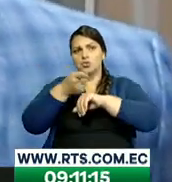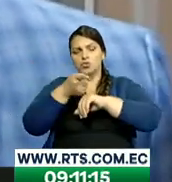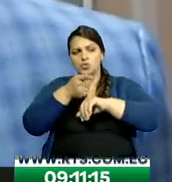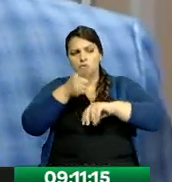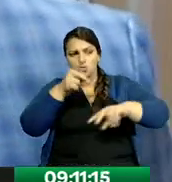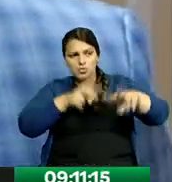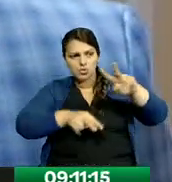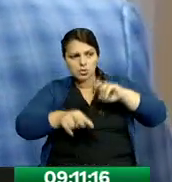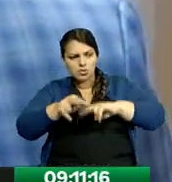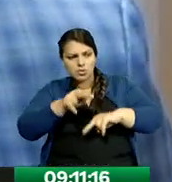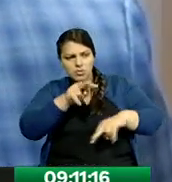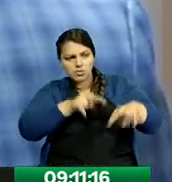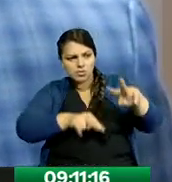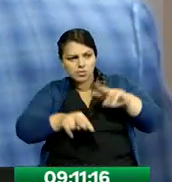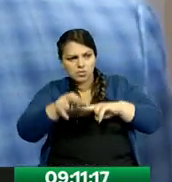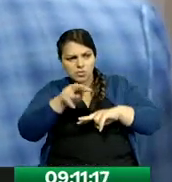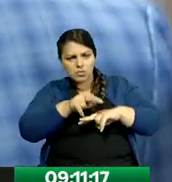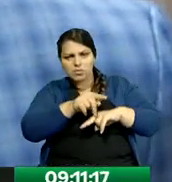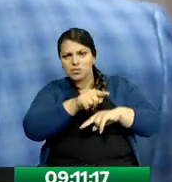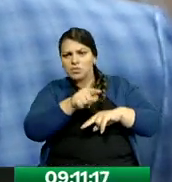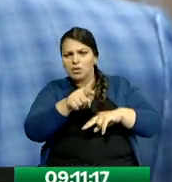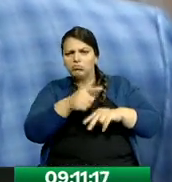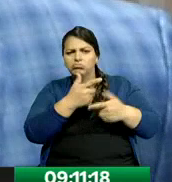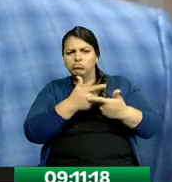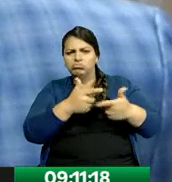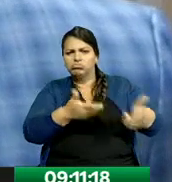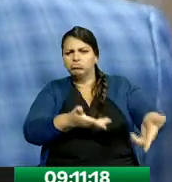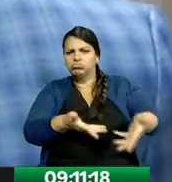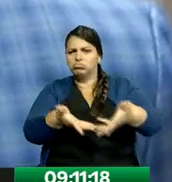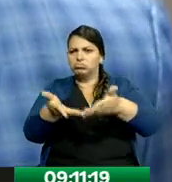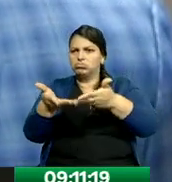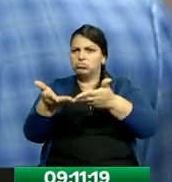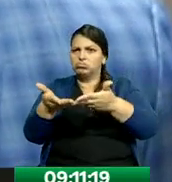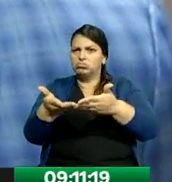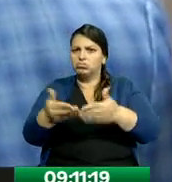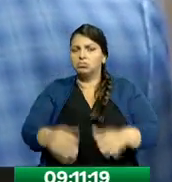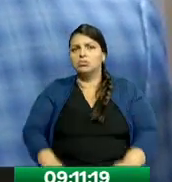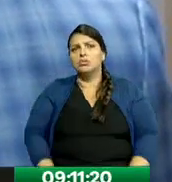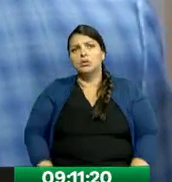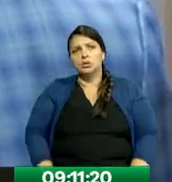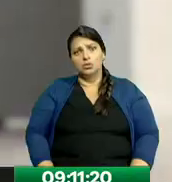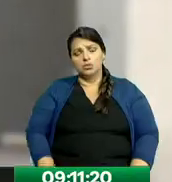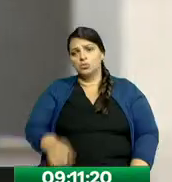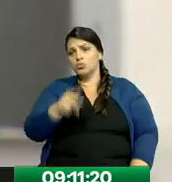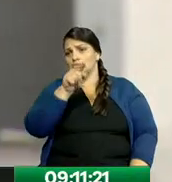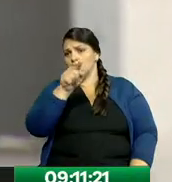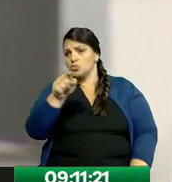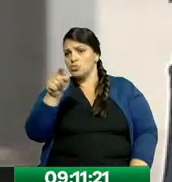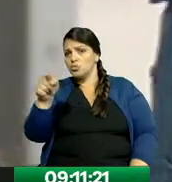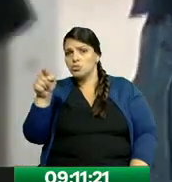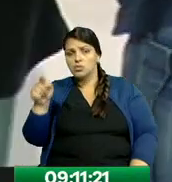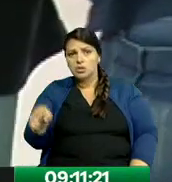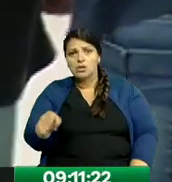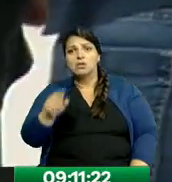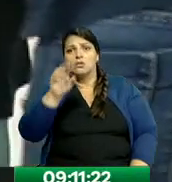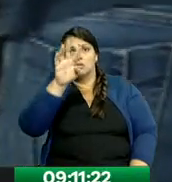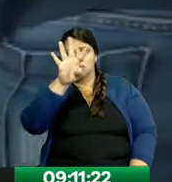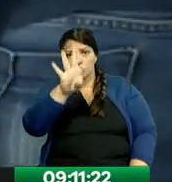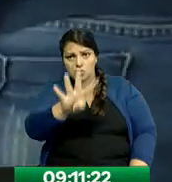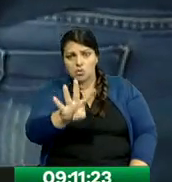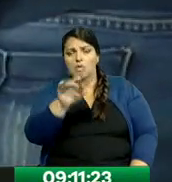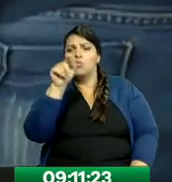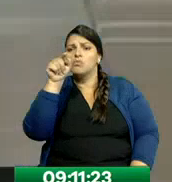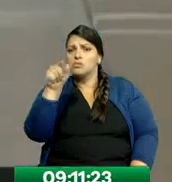Sin embargo, el juez no acogió la misma y dictó medidas de presentación y prohibición de salida del país. Entre los detenidos existe un